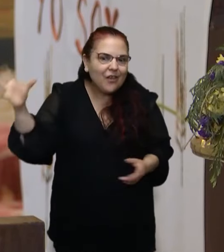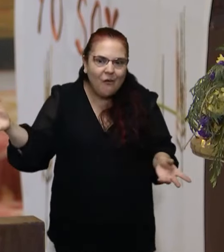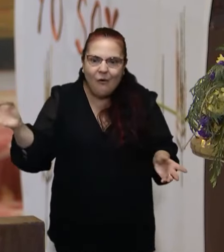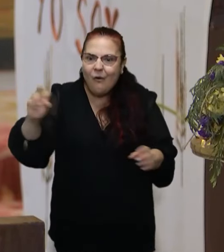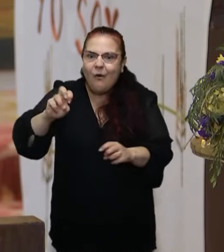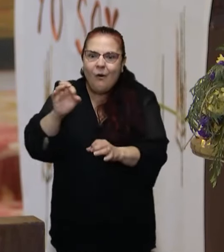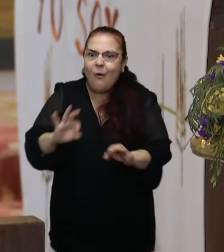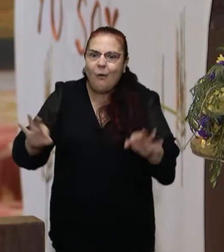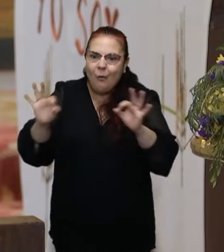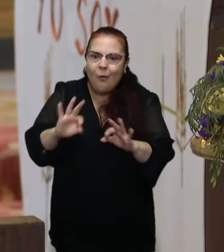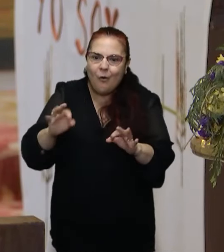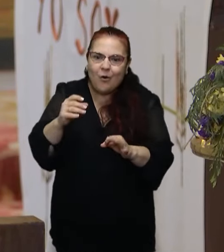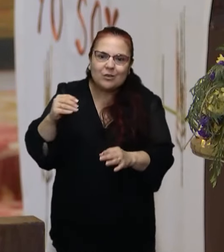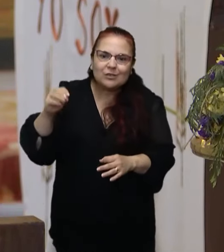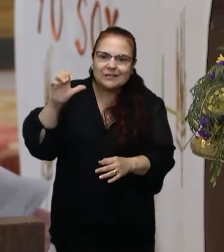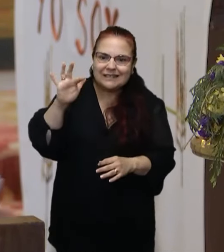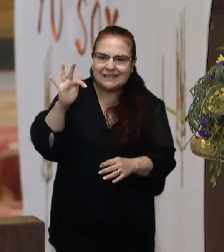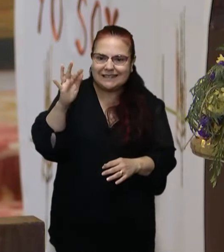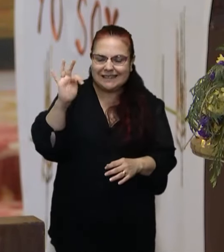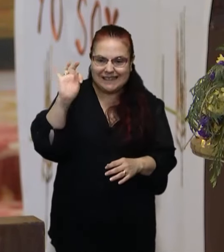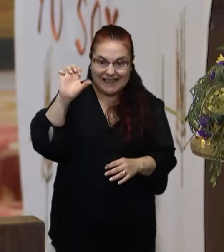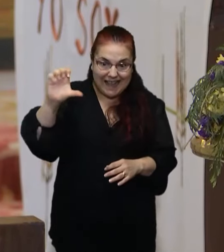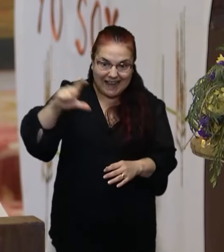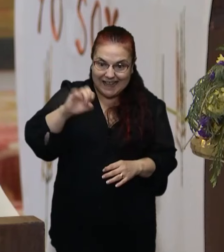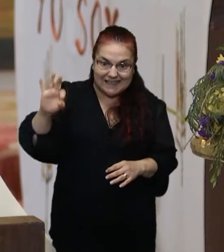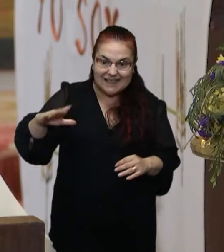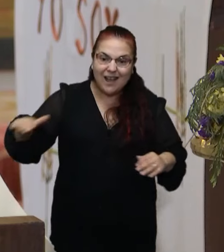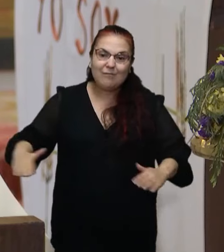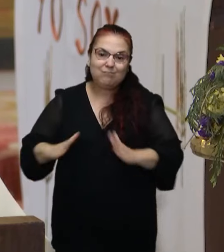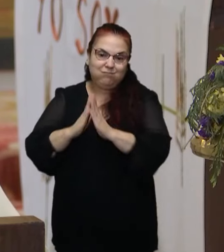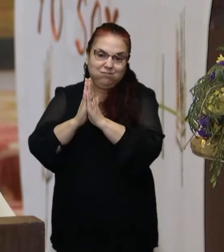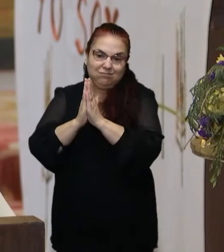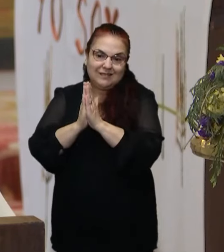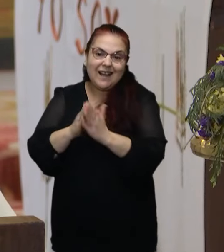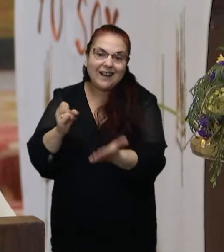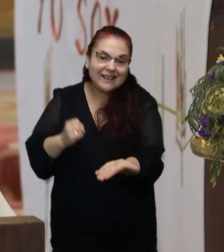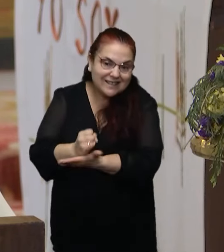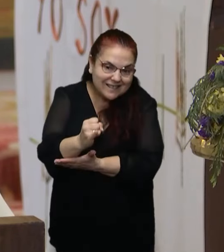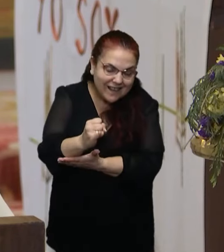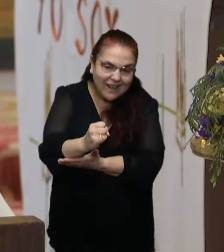los Isidros. Entonces la humildad es eso también, ¿no?